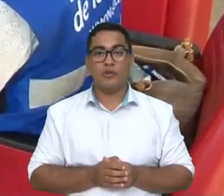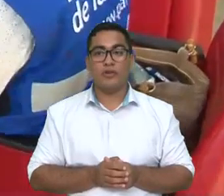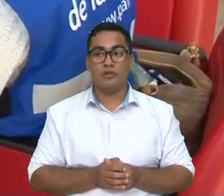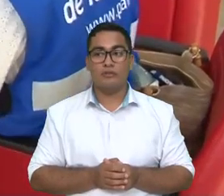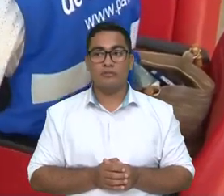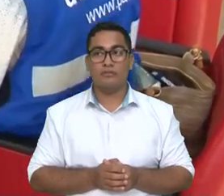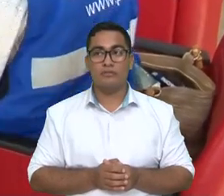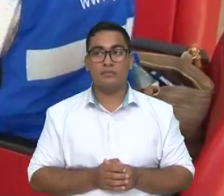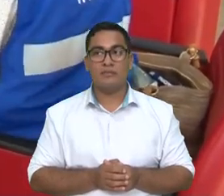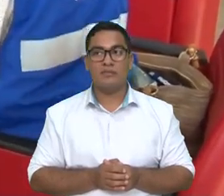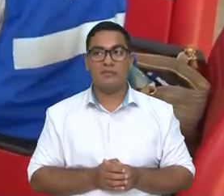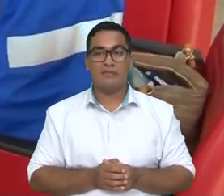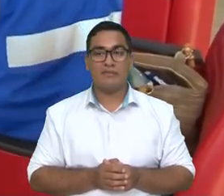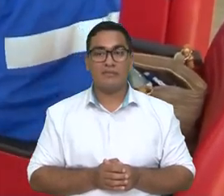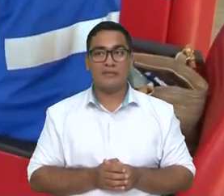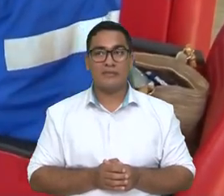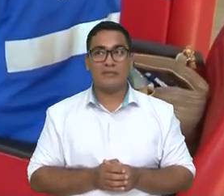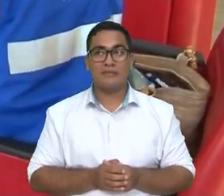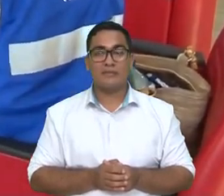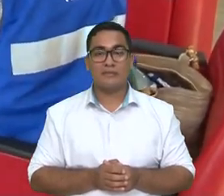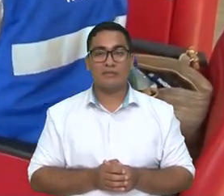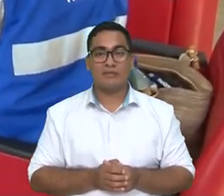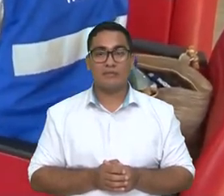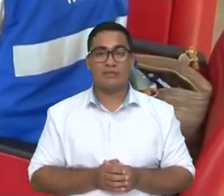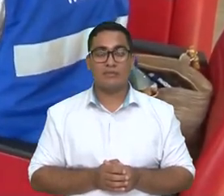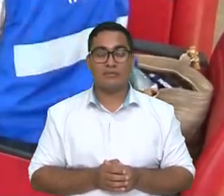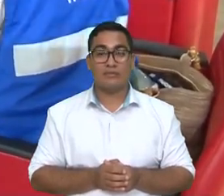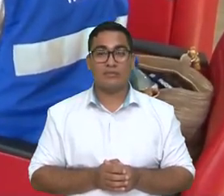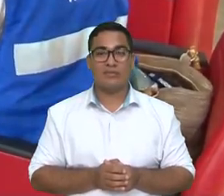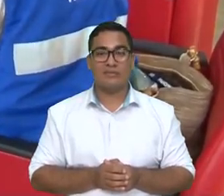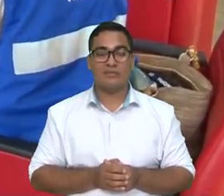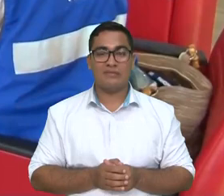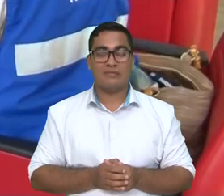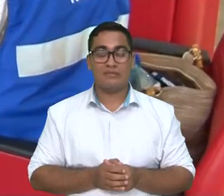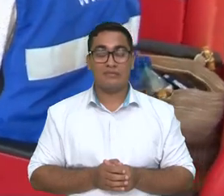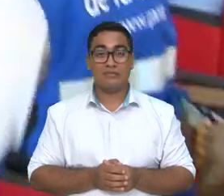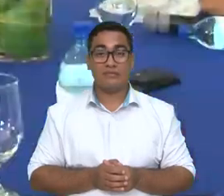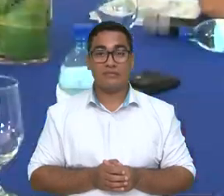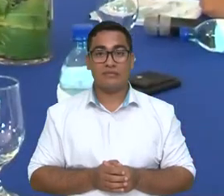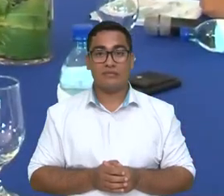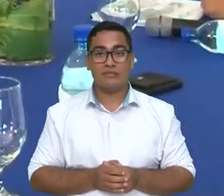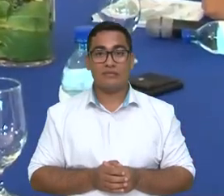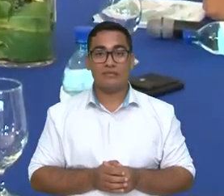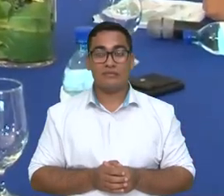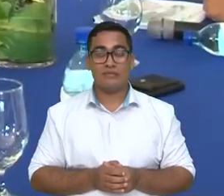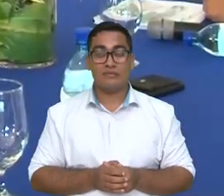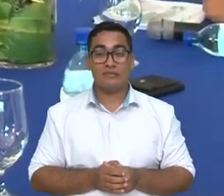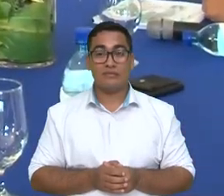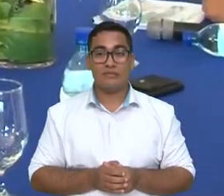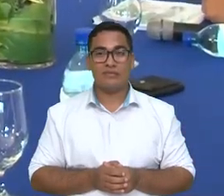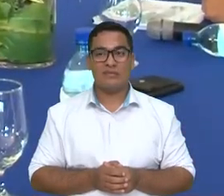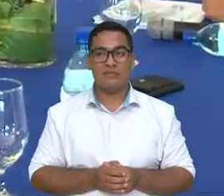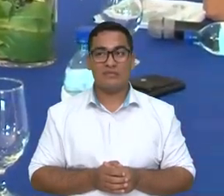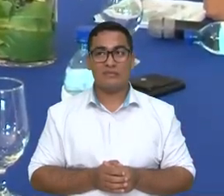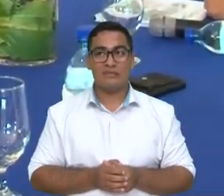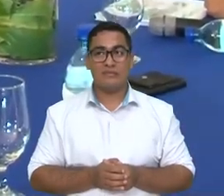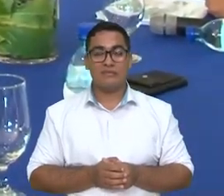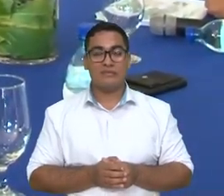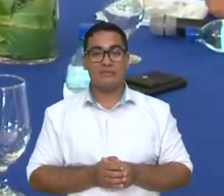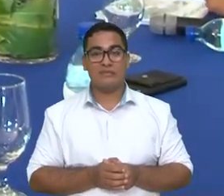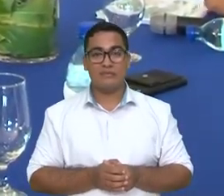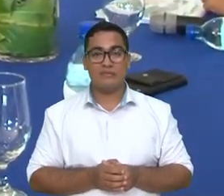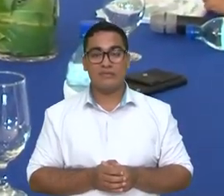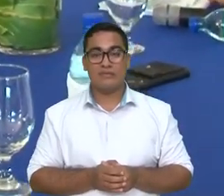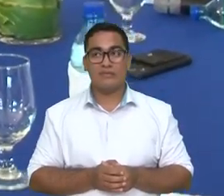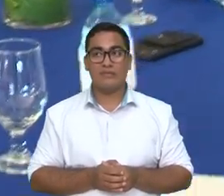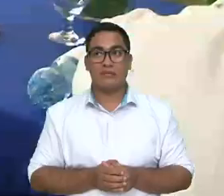momento exacto en que autoridades del Ministerio de Salud, autoridades del Instituto Nicaragüense de Seguridad Social,